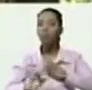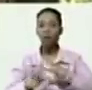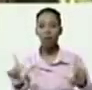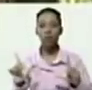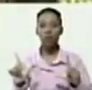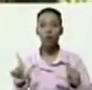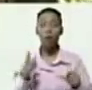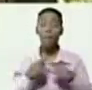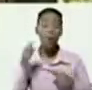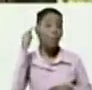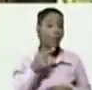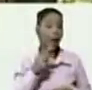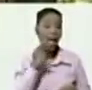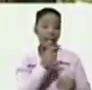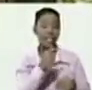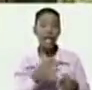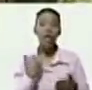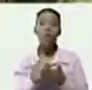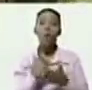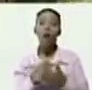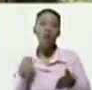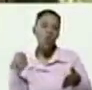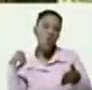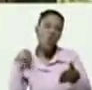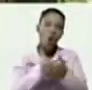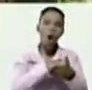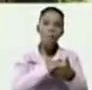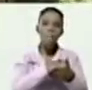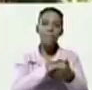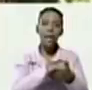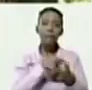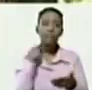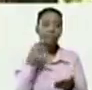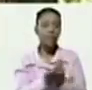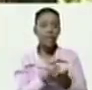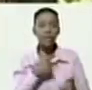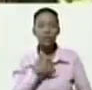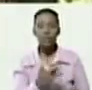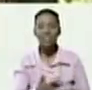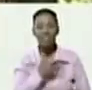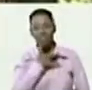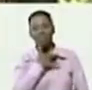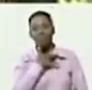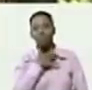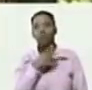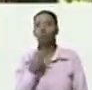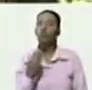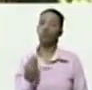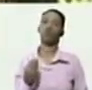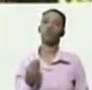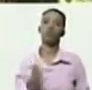Para Bolívar fue un golpe mortal el asesinato de Antonio José de Sucre.